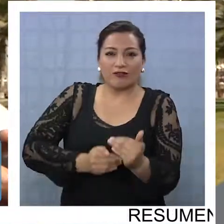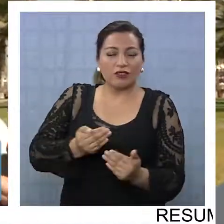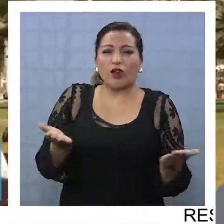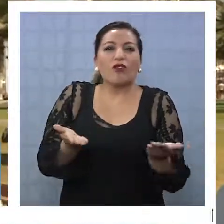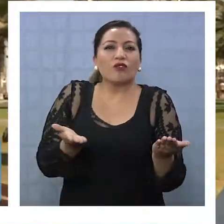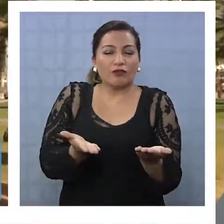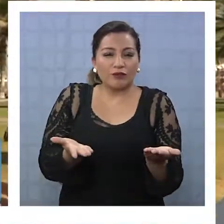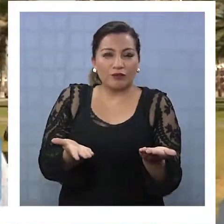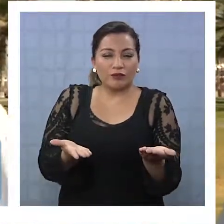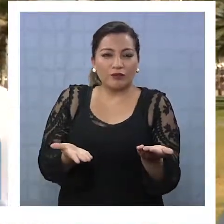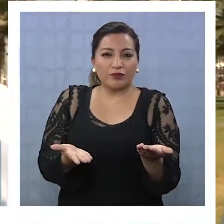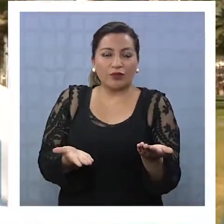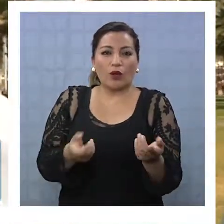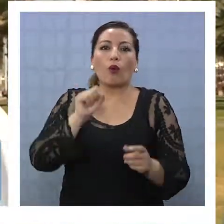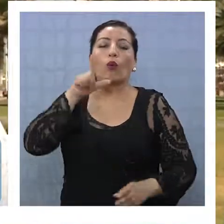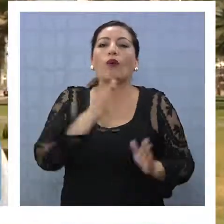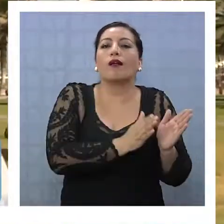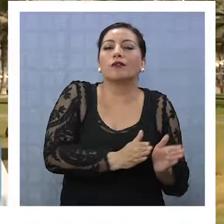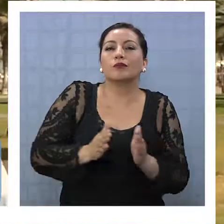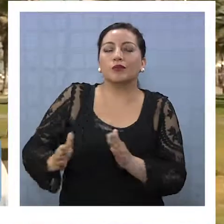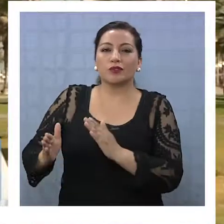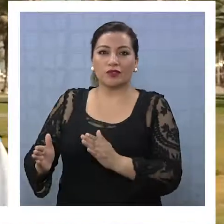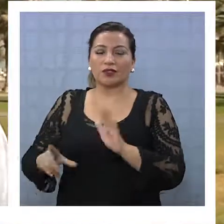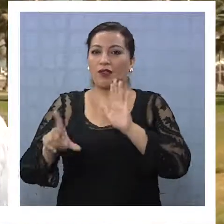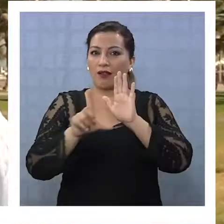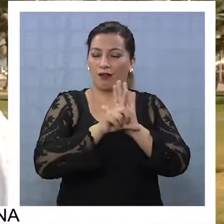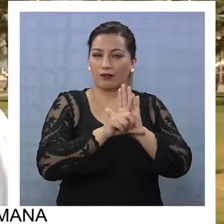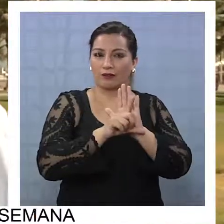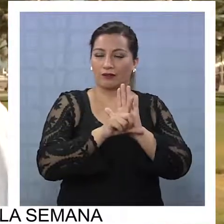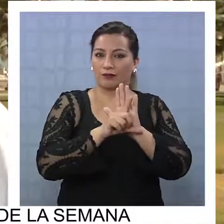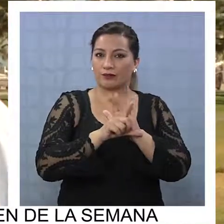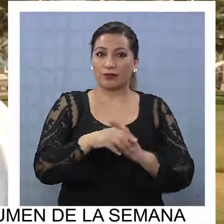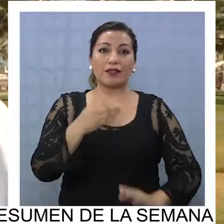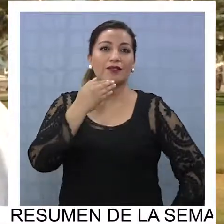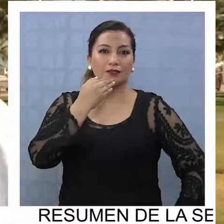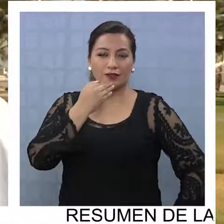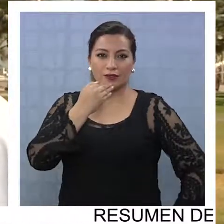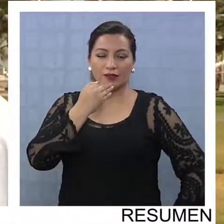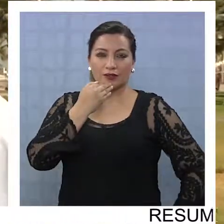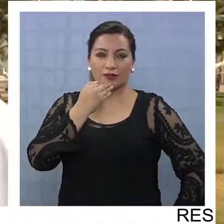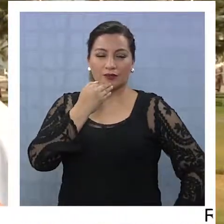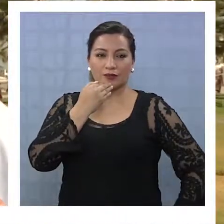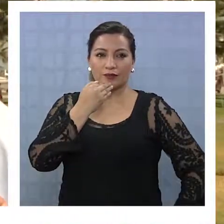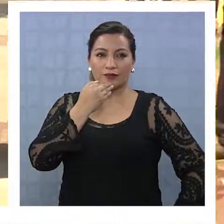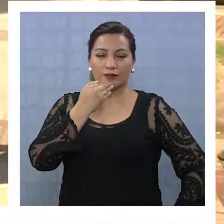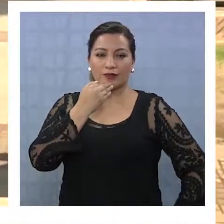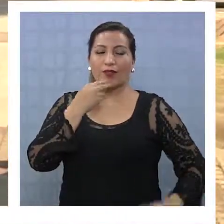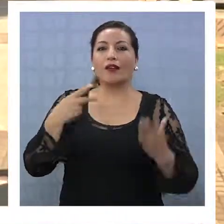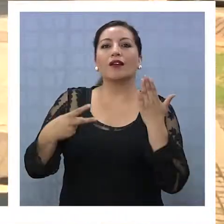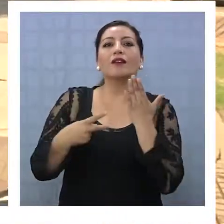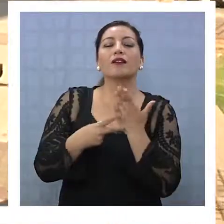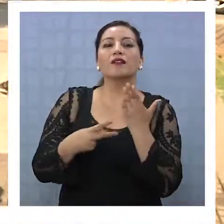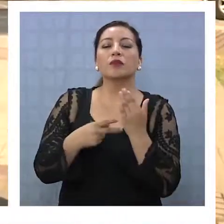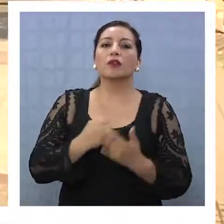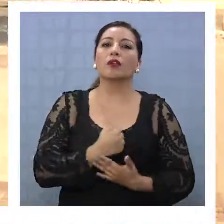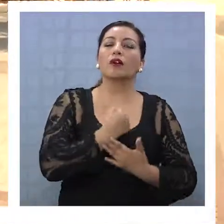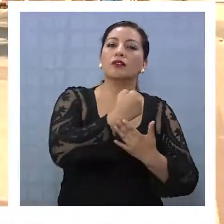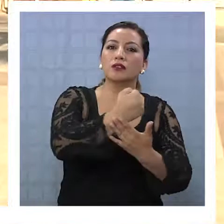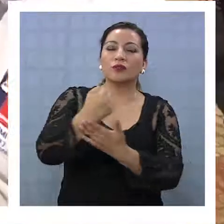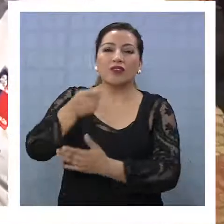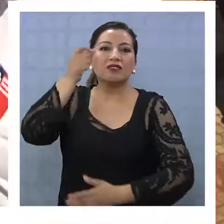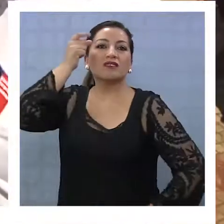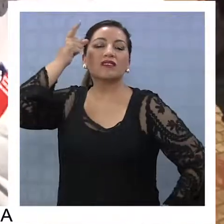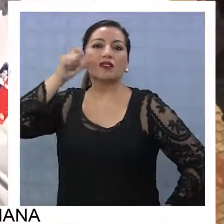avanzando, cuáles son los procesos que va a ir evolucionando la ley, pero por sobre todo entregar las herramientas o